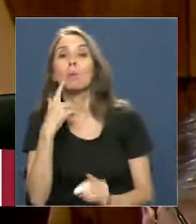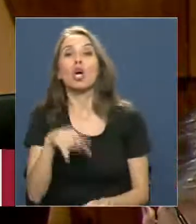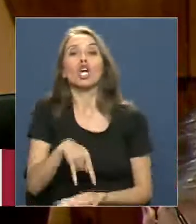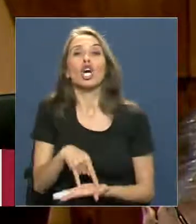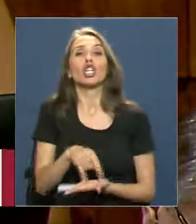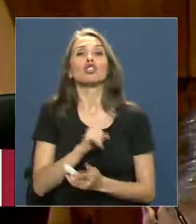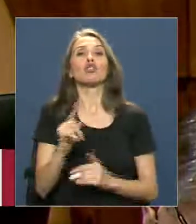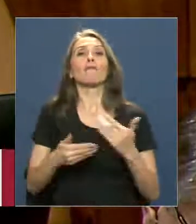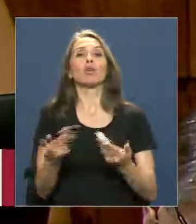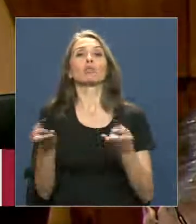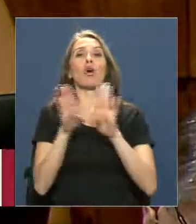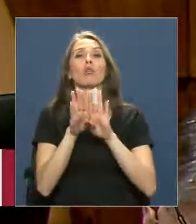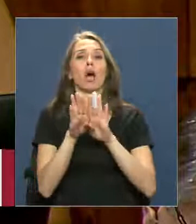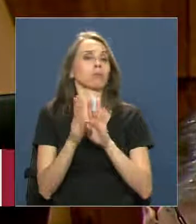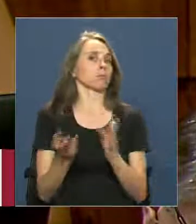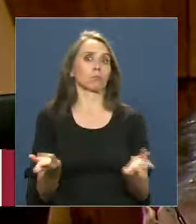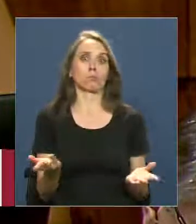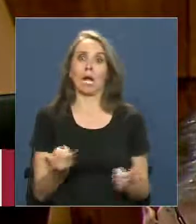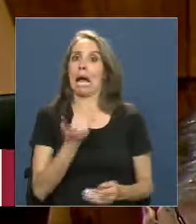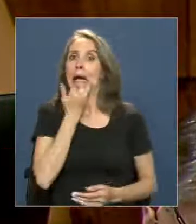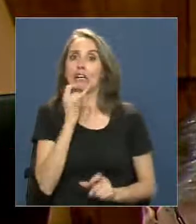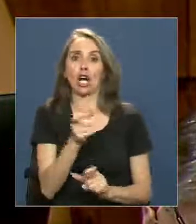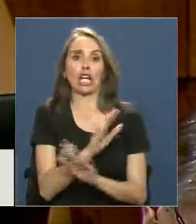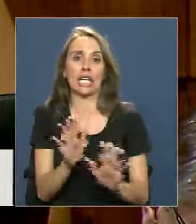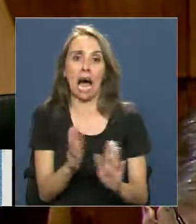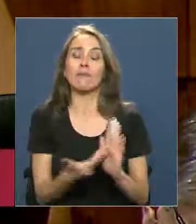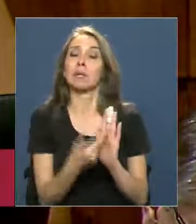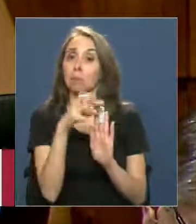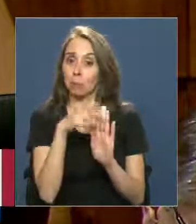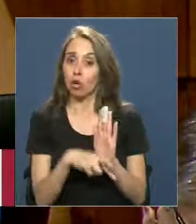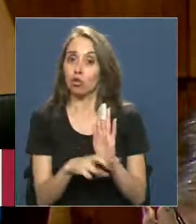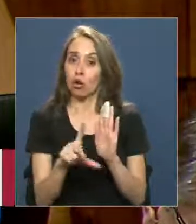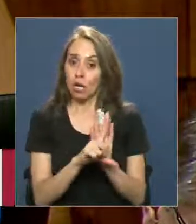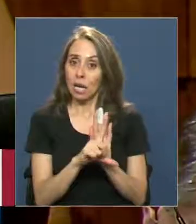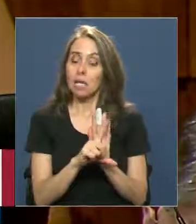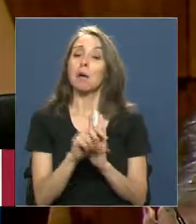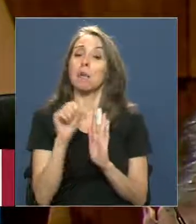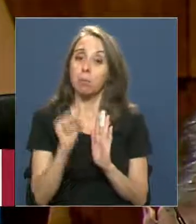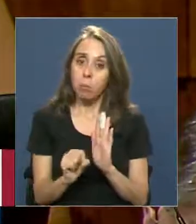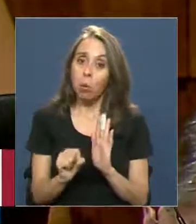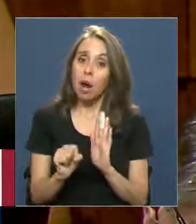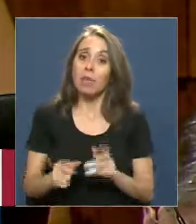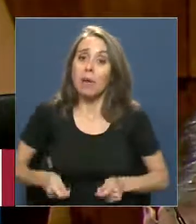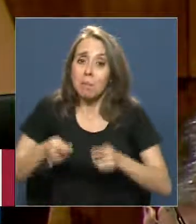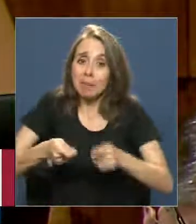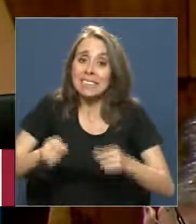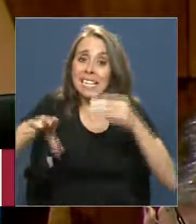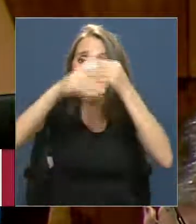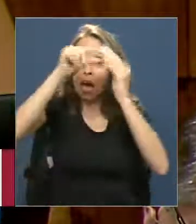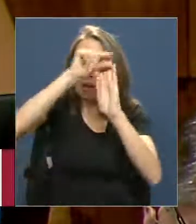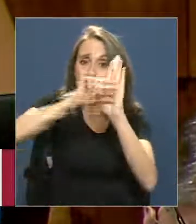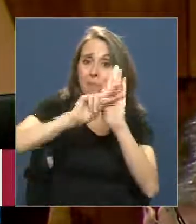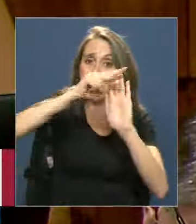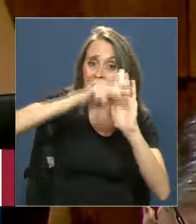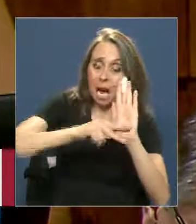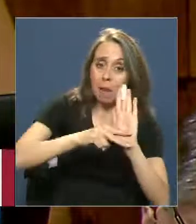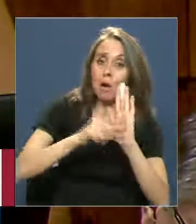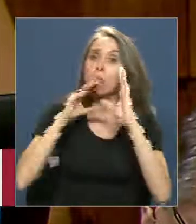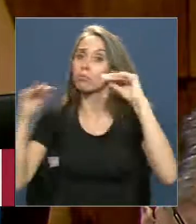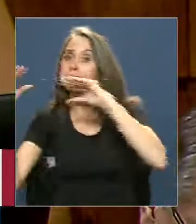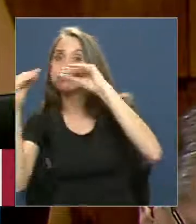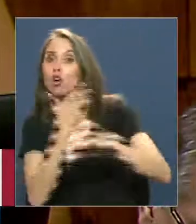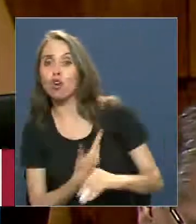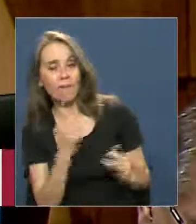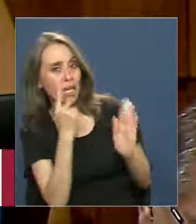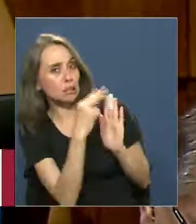Eso sería un error gravísimo. Y aun cuando a este proyecto de ley se le pueden ingresar modificaciones, si lo estamos viendo con el Ejecutivo, incluso